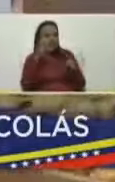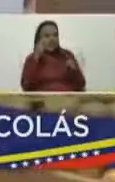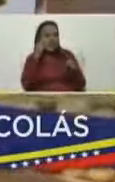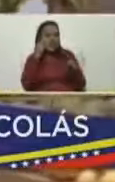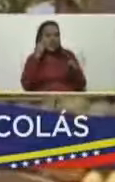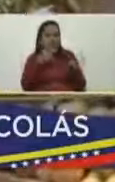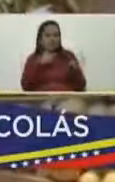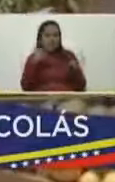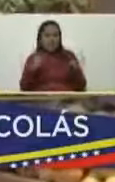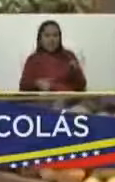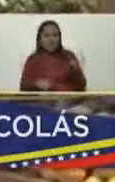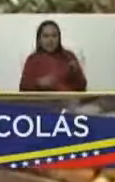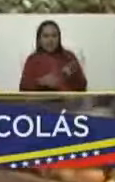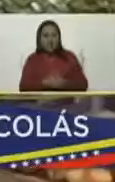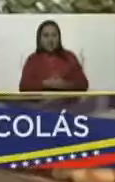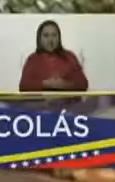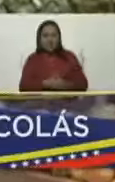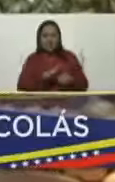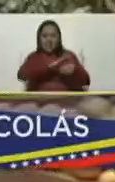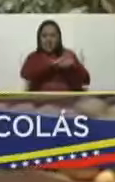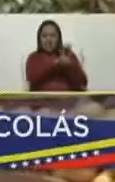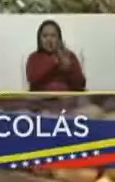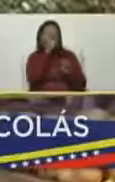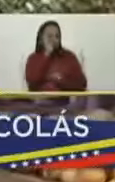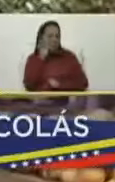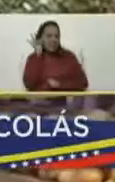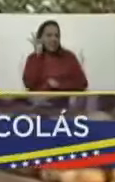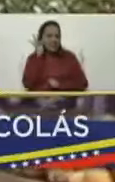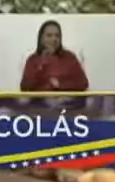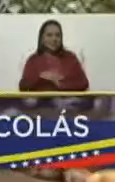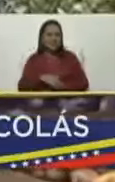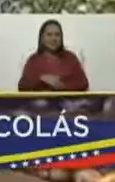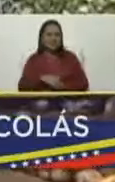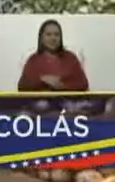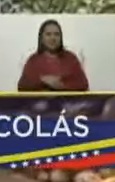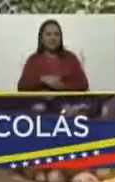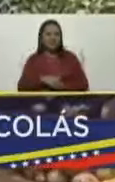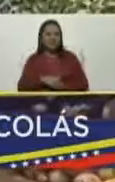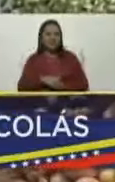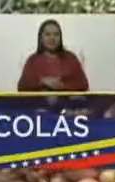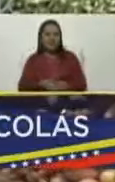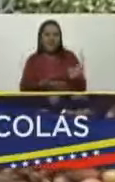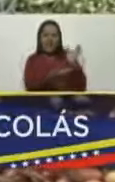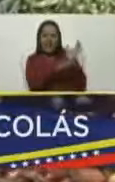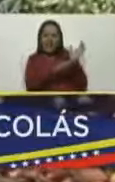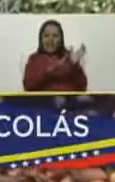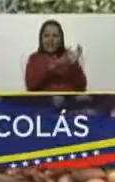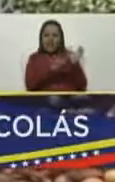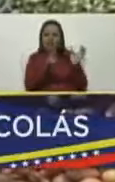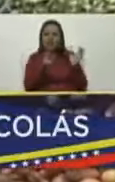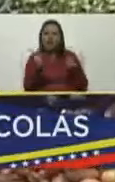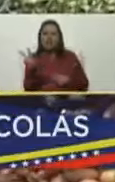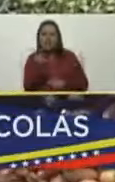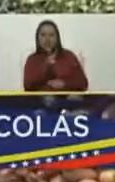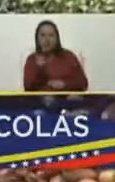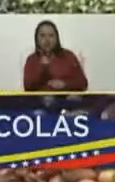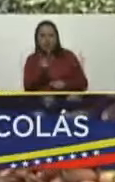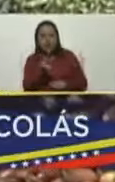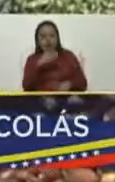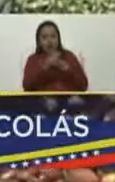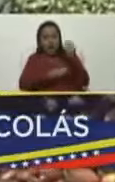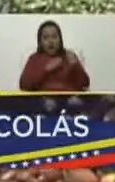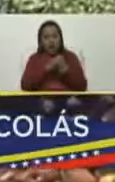Y limón. Limón francés. Mira. Esta es la nueva Venezuela, la que